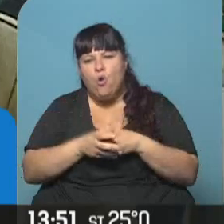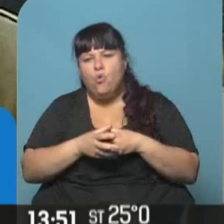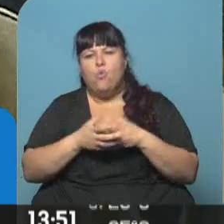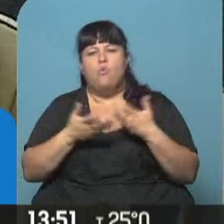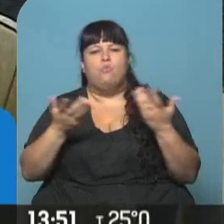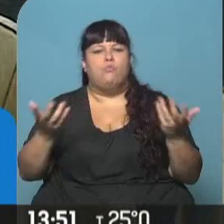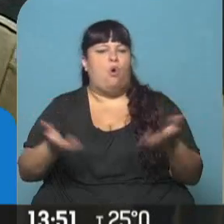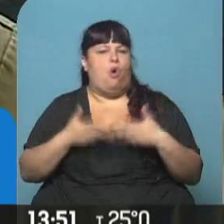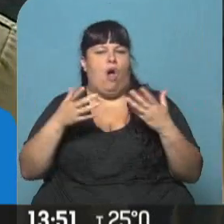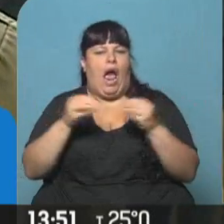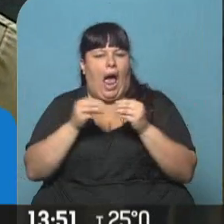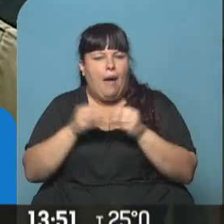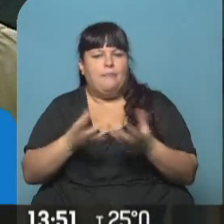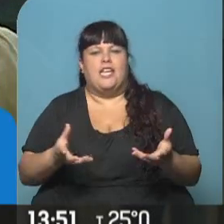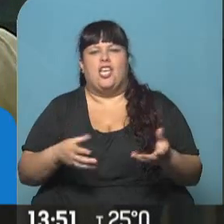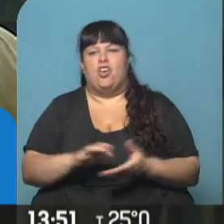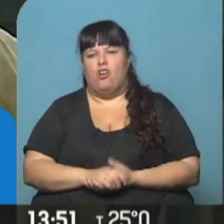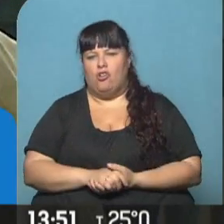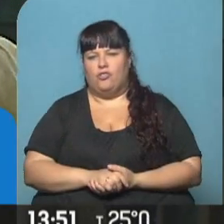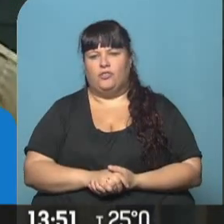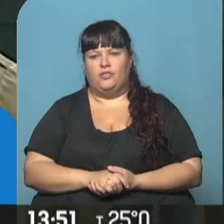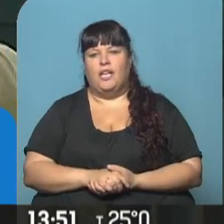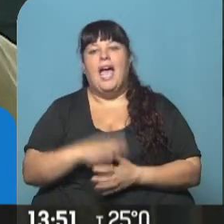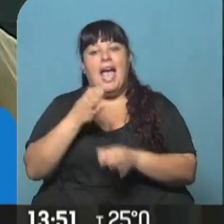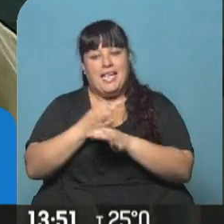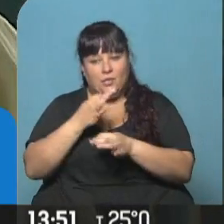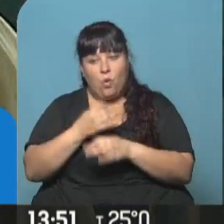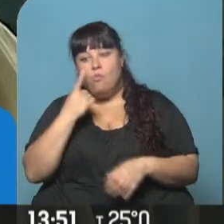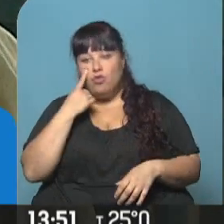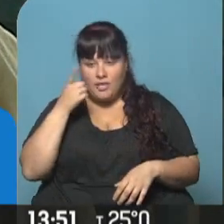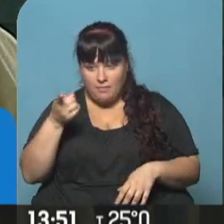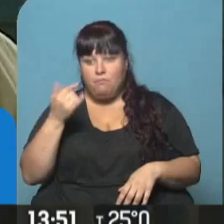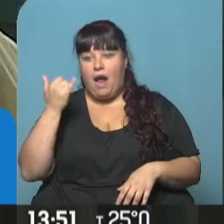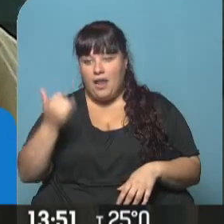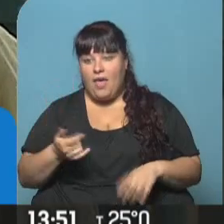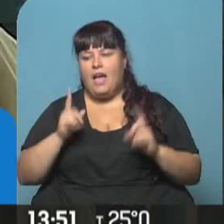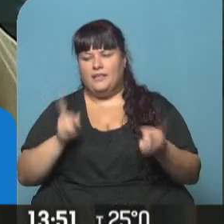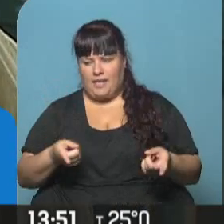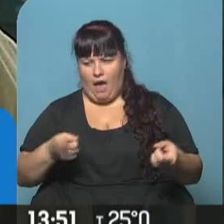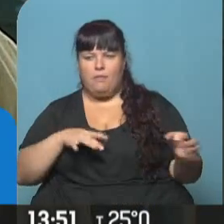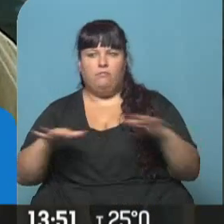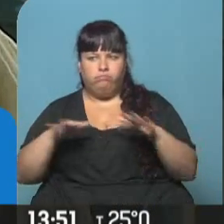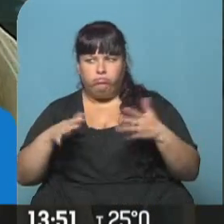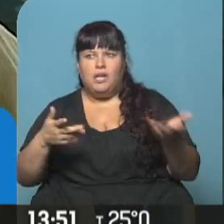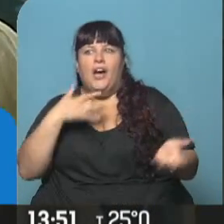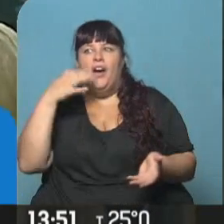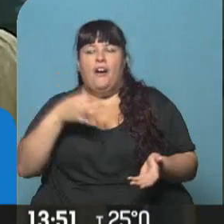así, grupos de amigos. Hay una escuela municipal que también tiene mucho movimiento, la